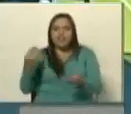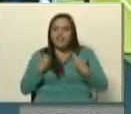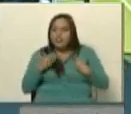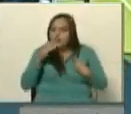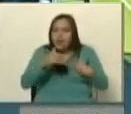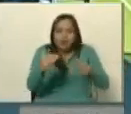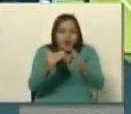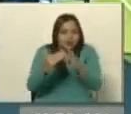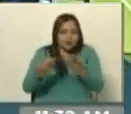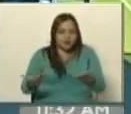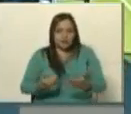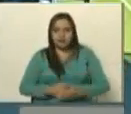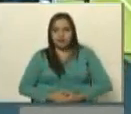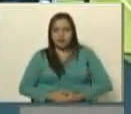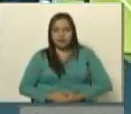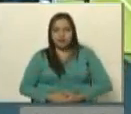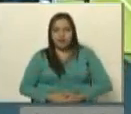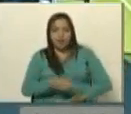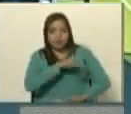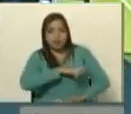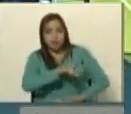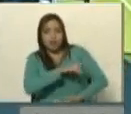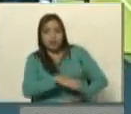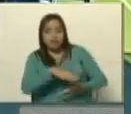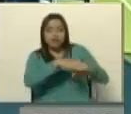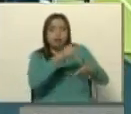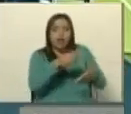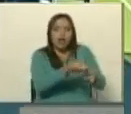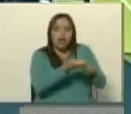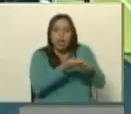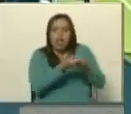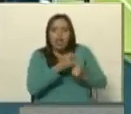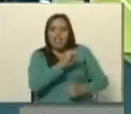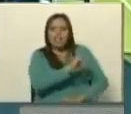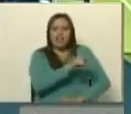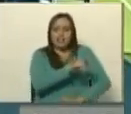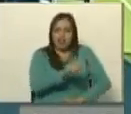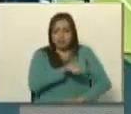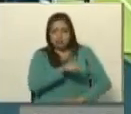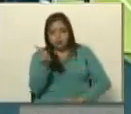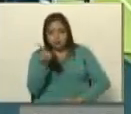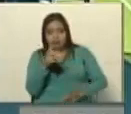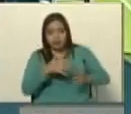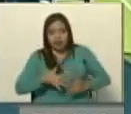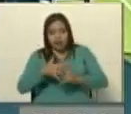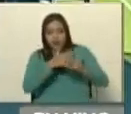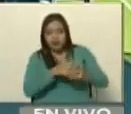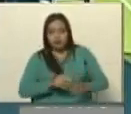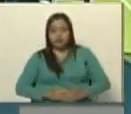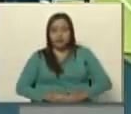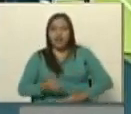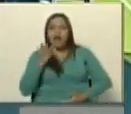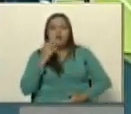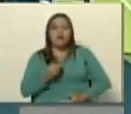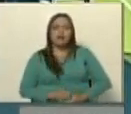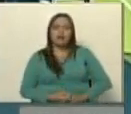vivienda. A través de impuestos además, ¿no? Porque, claro. ¿Qué pasa, por ejemplo, con esa cantidad de